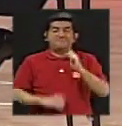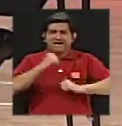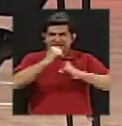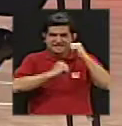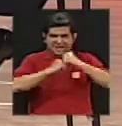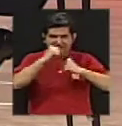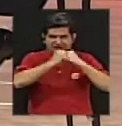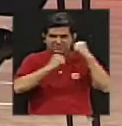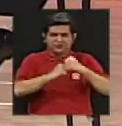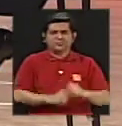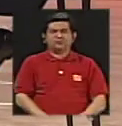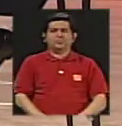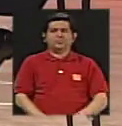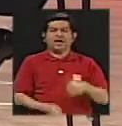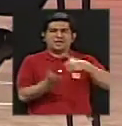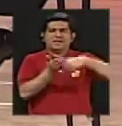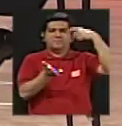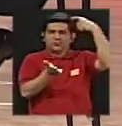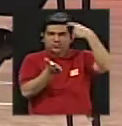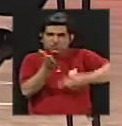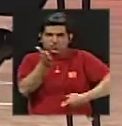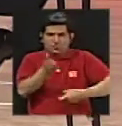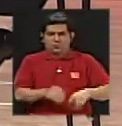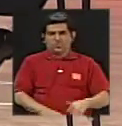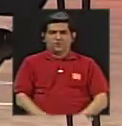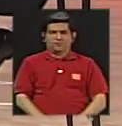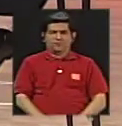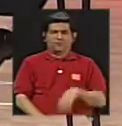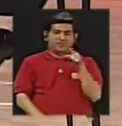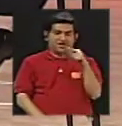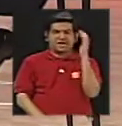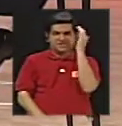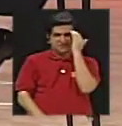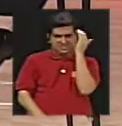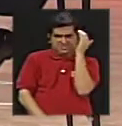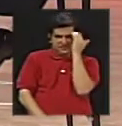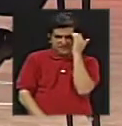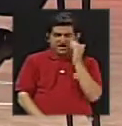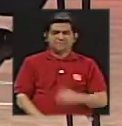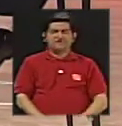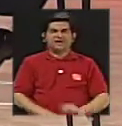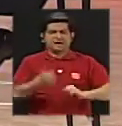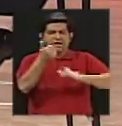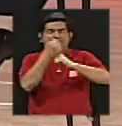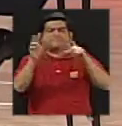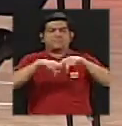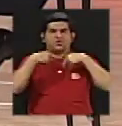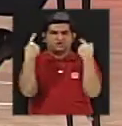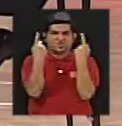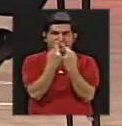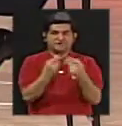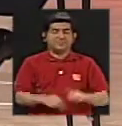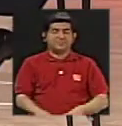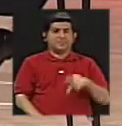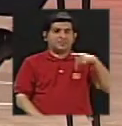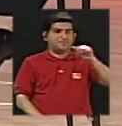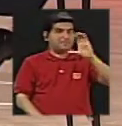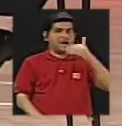estructura, de ese voto duro, digamos, que se sabe que va a votar por el partido, que el PAC no lo